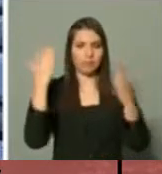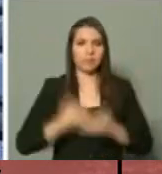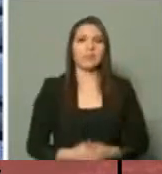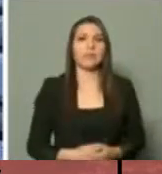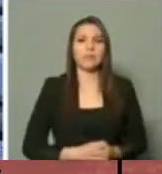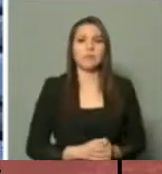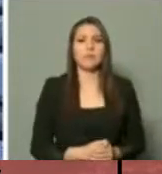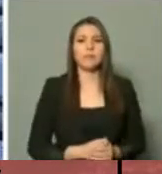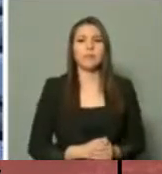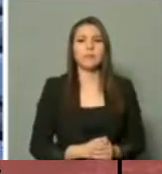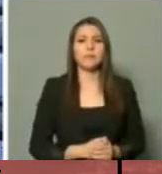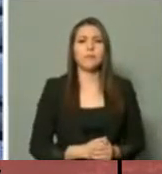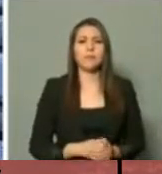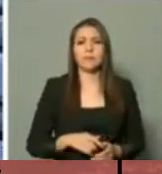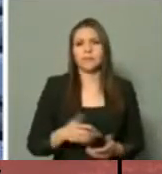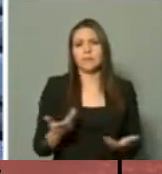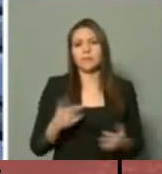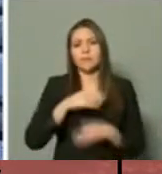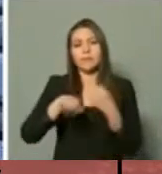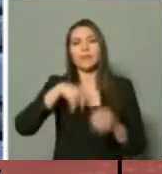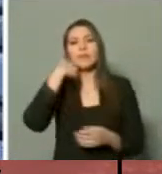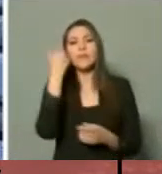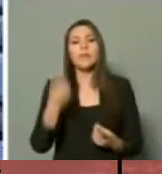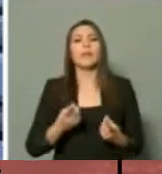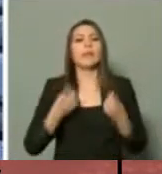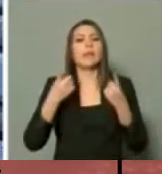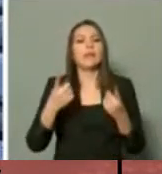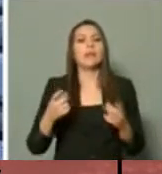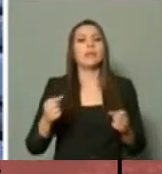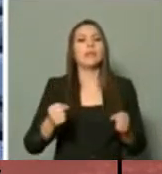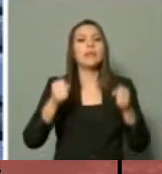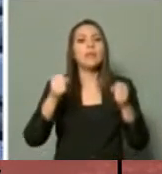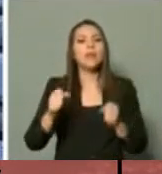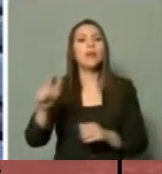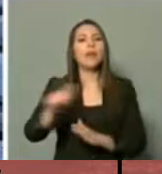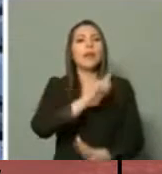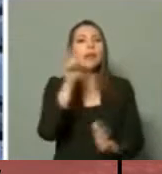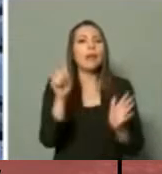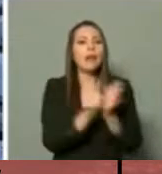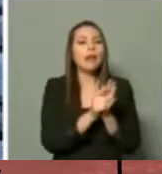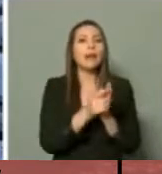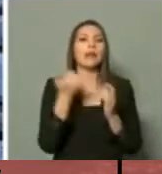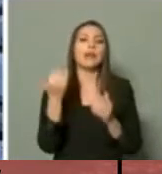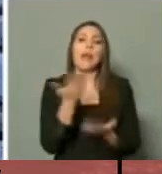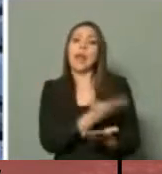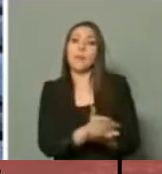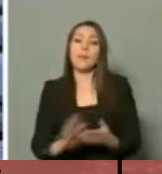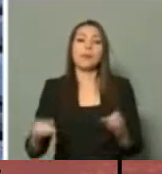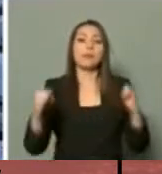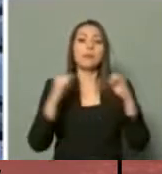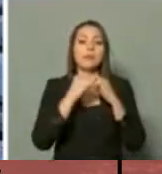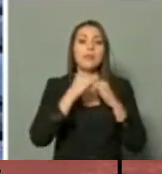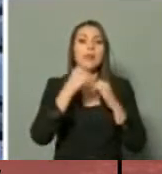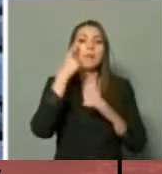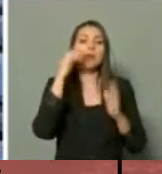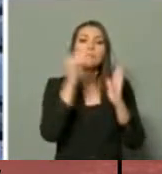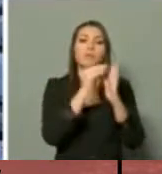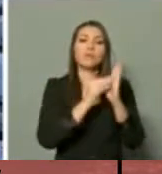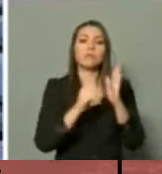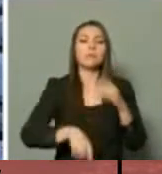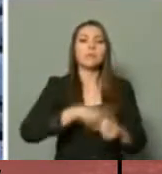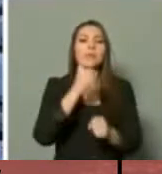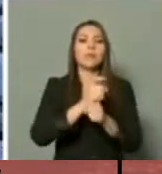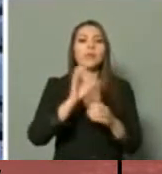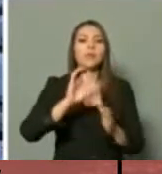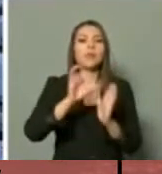Nosotros pretendemos dotar de un marco jurídico y de instituciones a la primera Constitución de la Ciudad de México, con